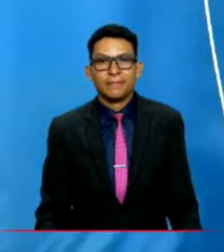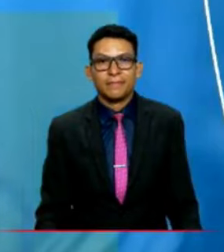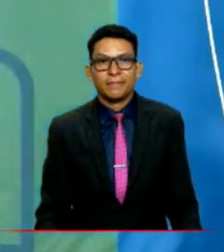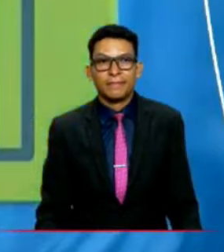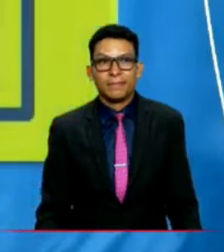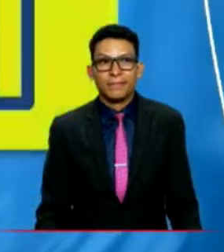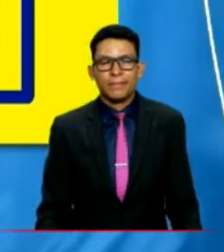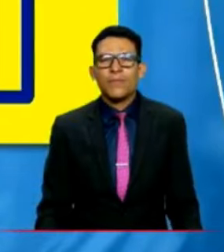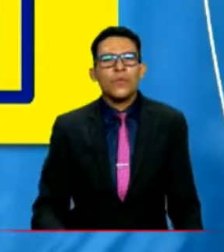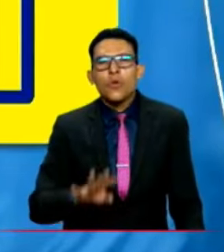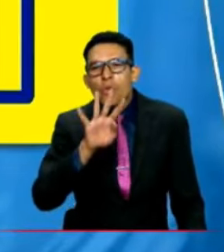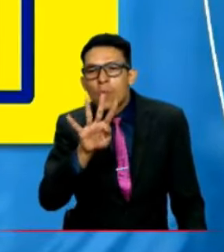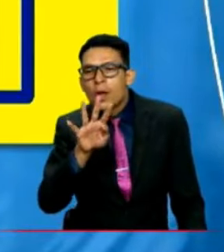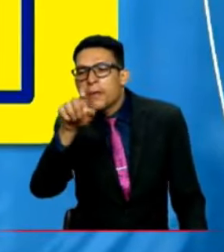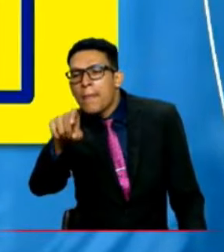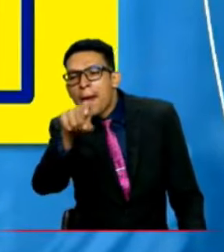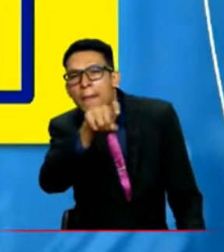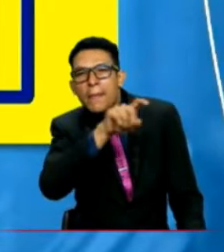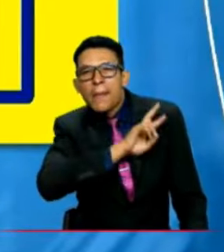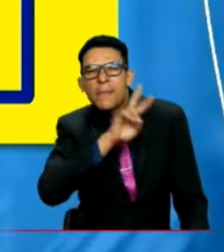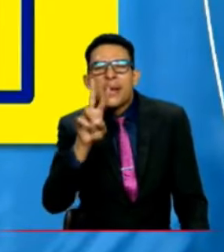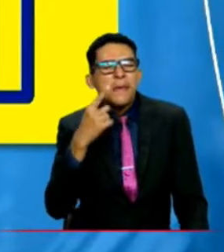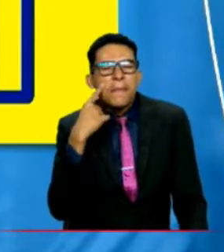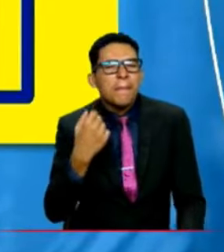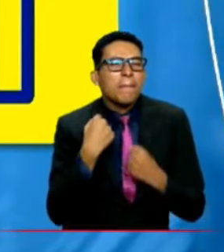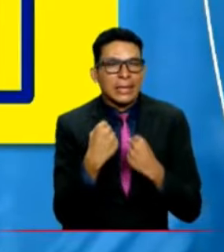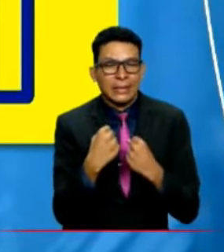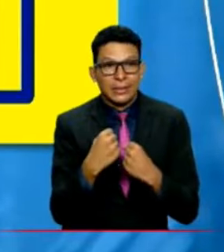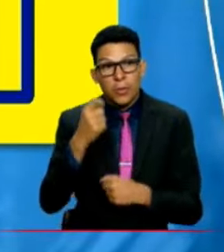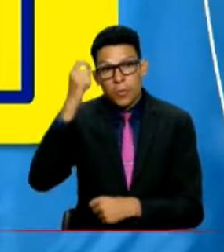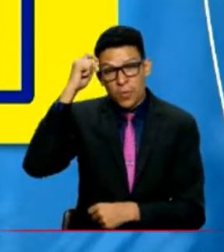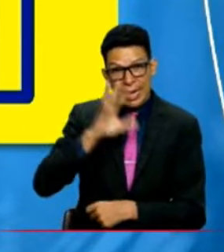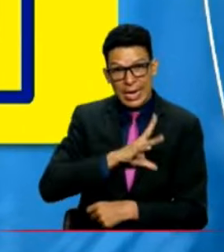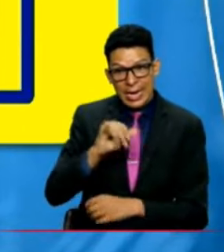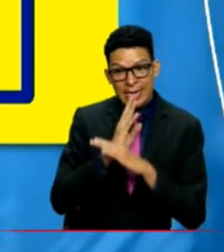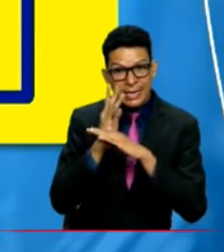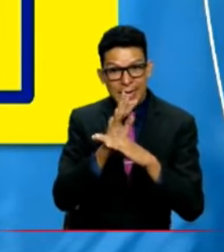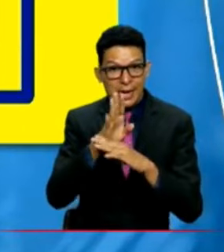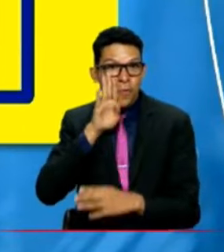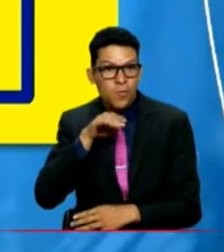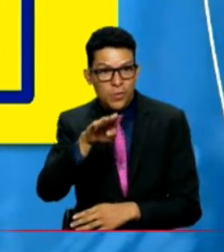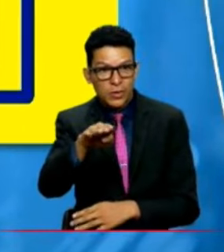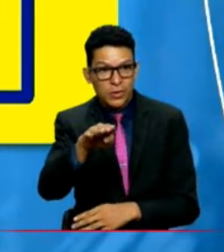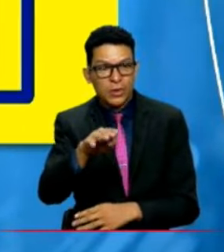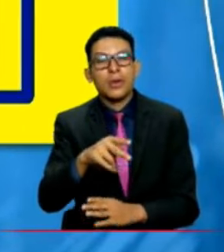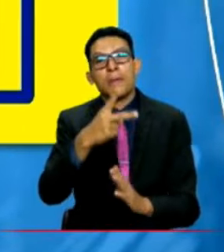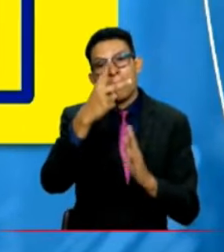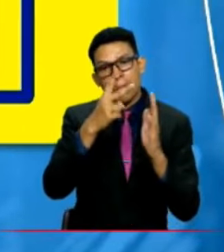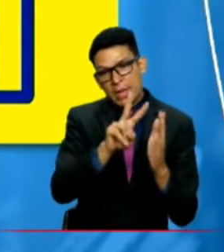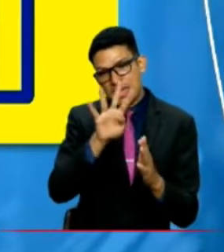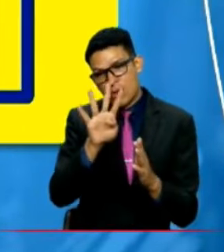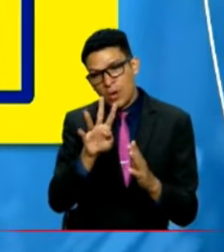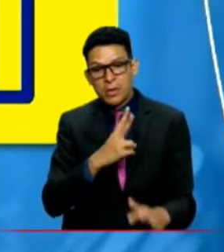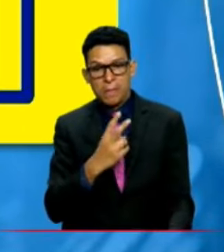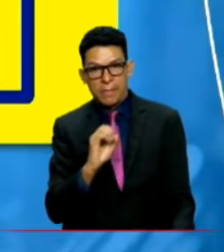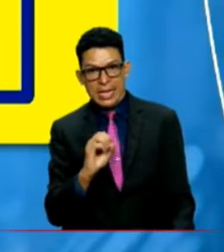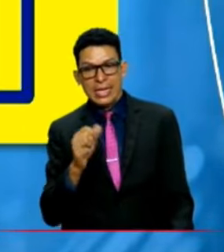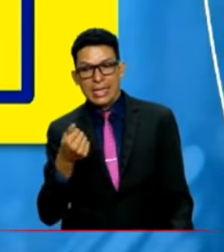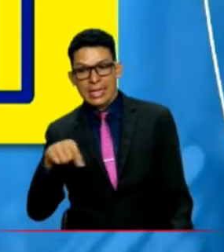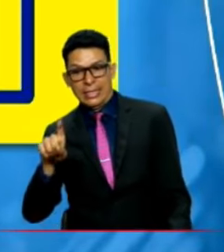Los cuatro destinos preferidos del Valle del Cauca son Buga, Cali, Calima y Buenaventura, con 24, 20, 18 y 16%